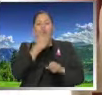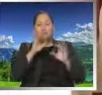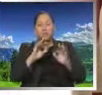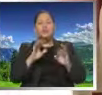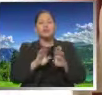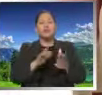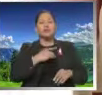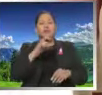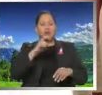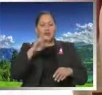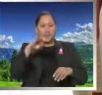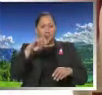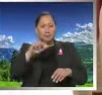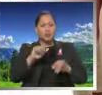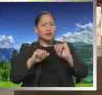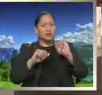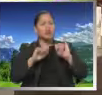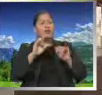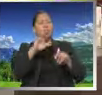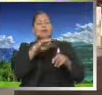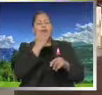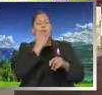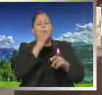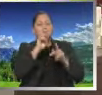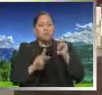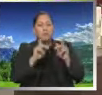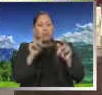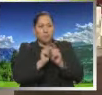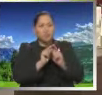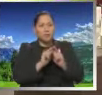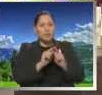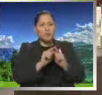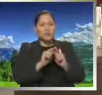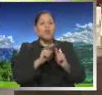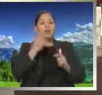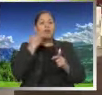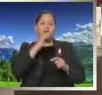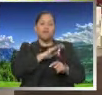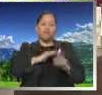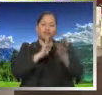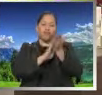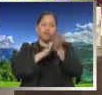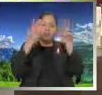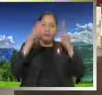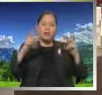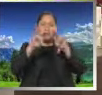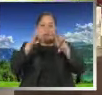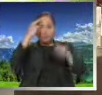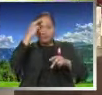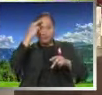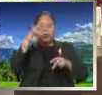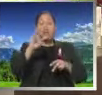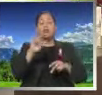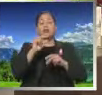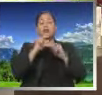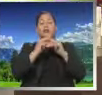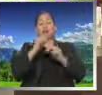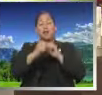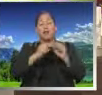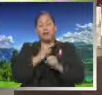¿Cómo ves, Jimena? Muy bien. Oye, nada más te quiero interrumpir un segundo. No, para nada. Quiero felicitar otra vez al Palacio de Bellas Artes por sus 80